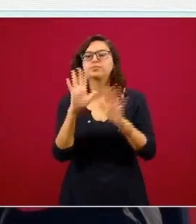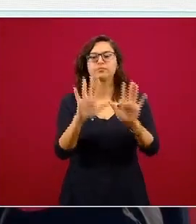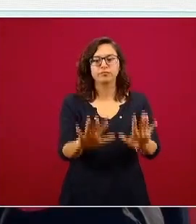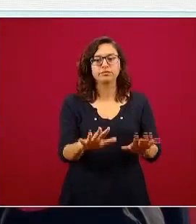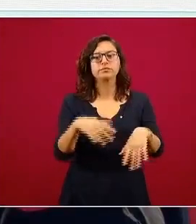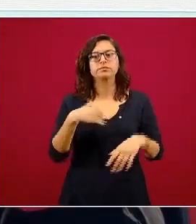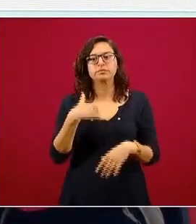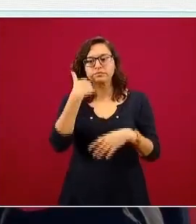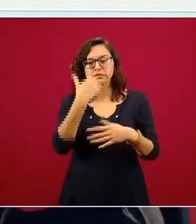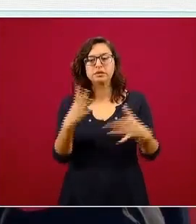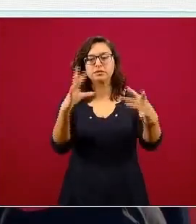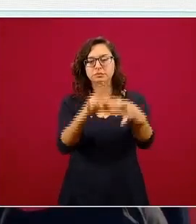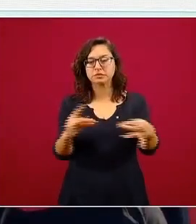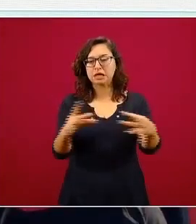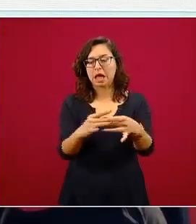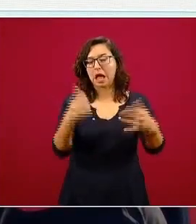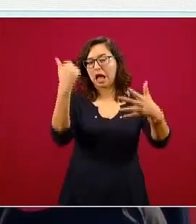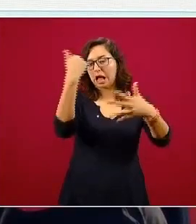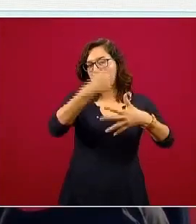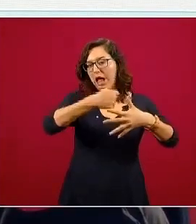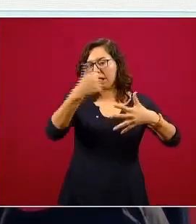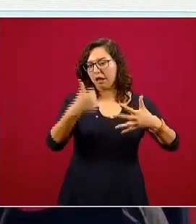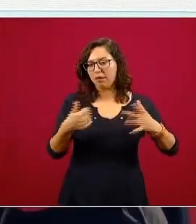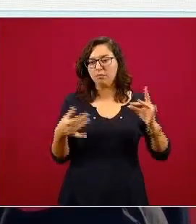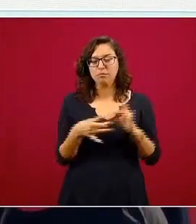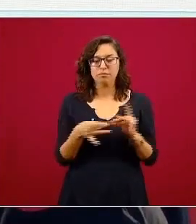de cada uno de ellos. La siguiente, por favor.